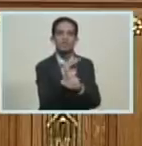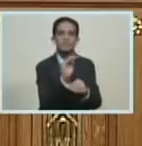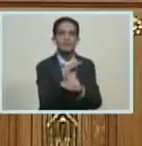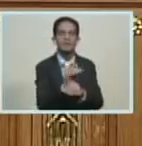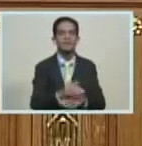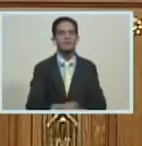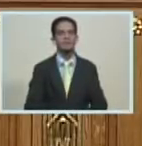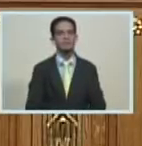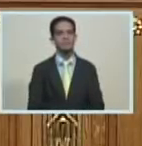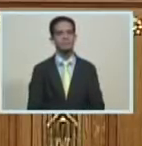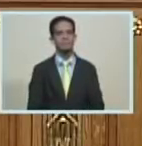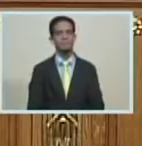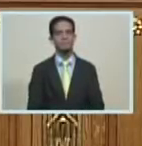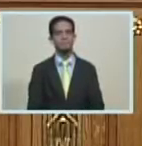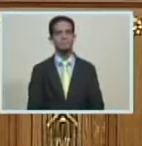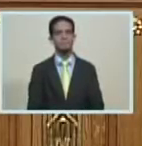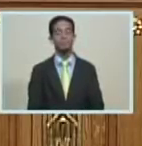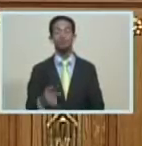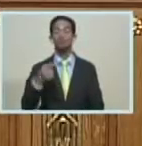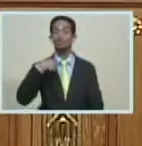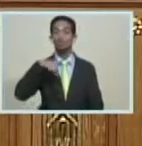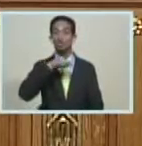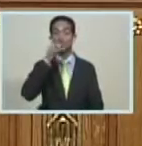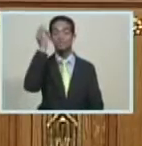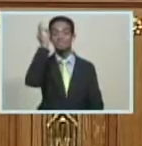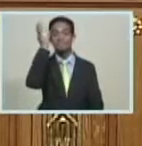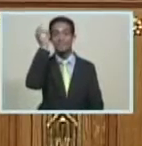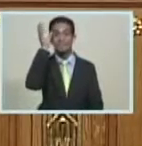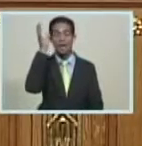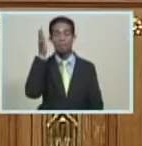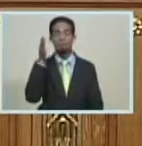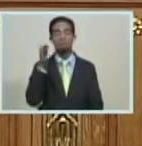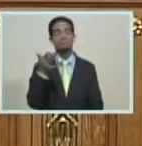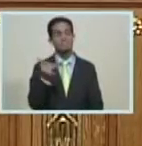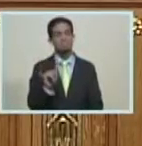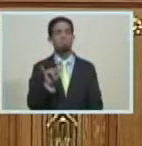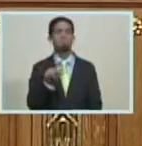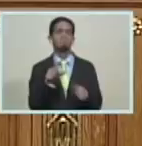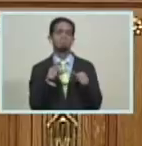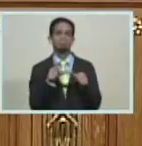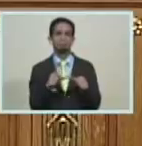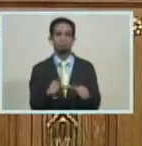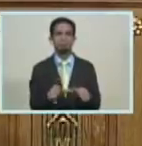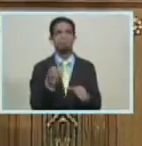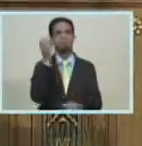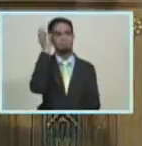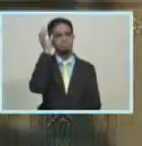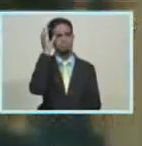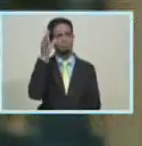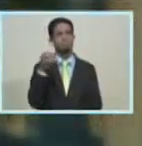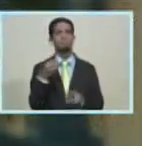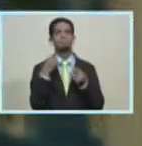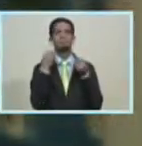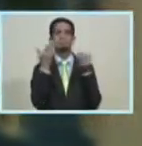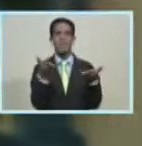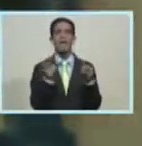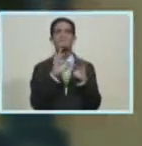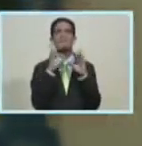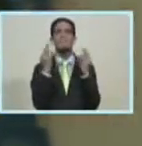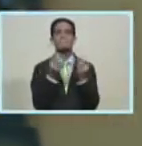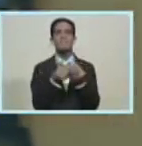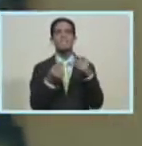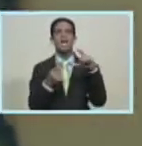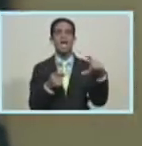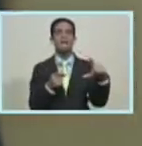Hemos inventado y no vamos a cesar de inventar en el carnet de la patria protección a la familia, la gran